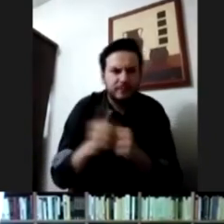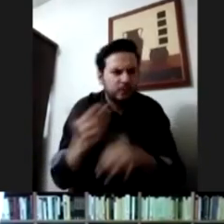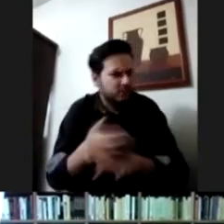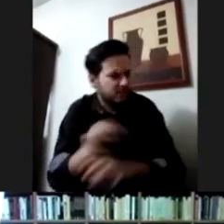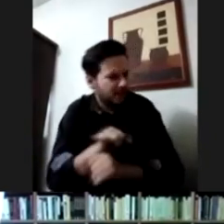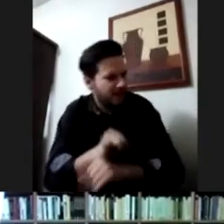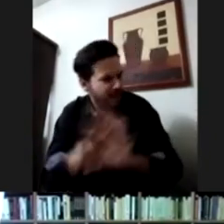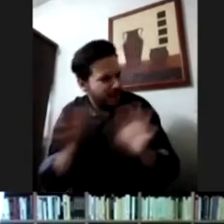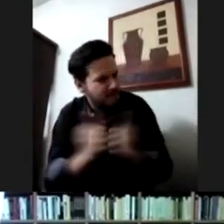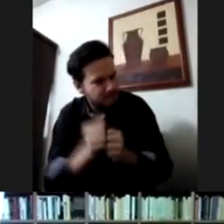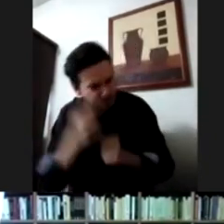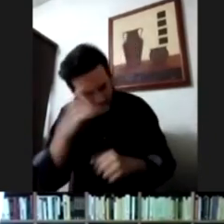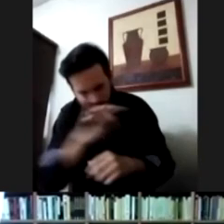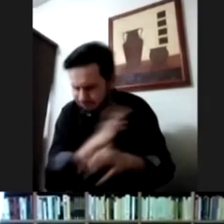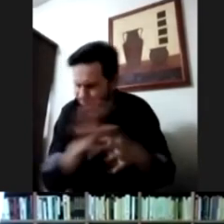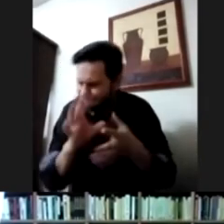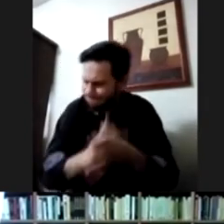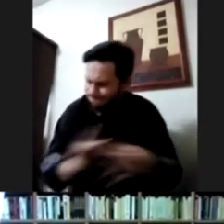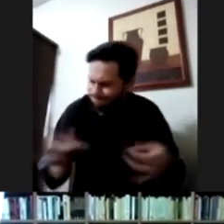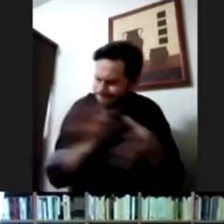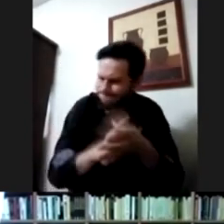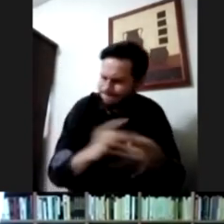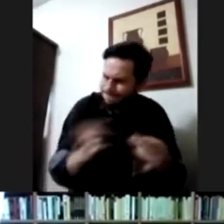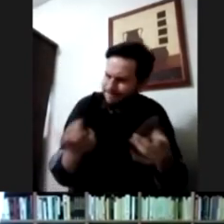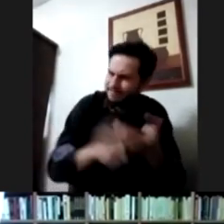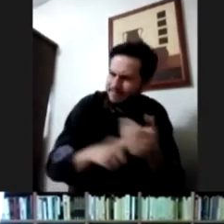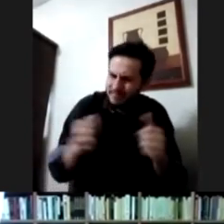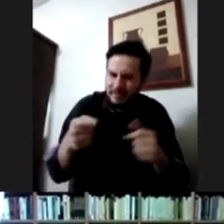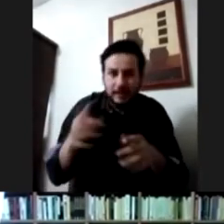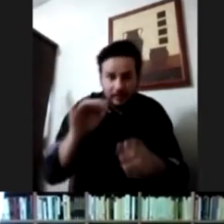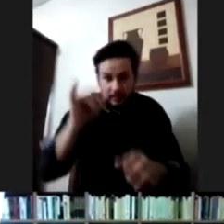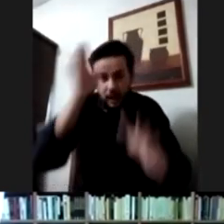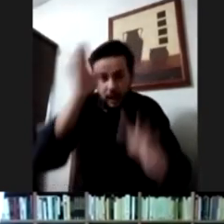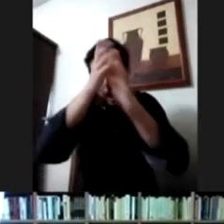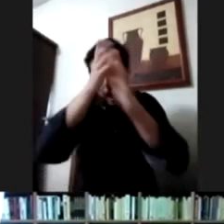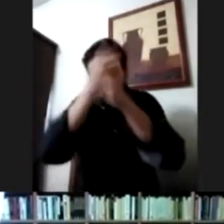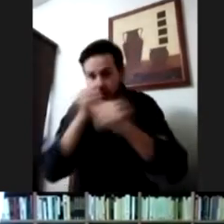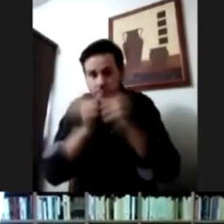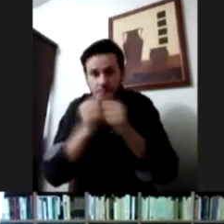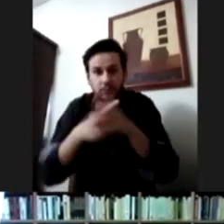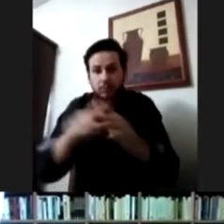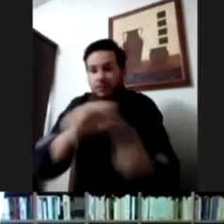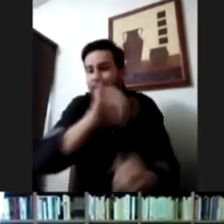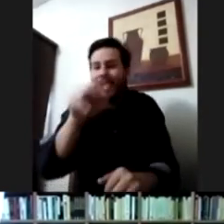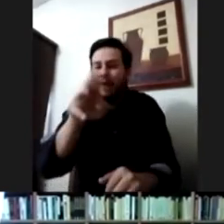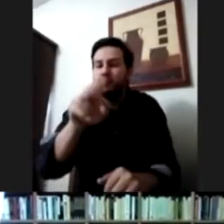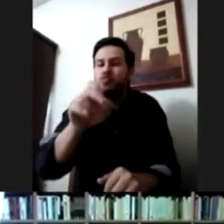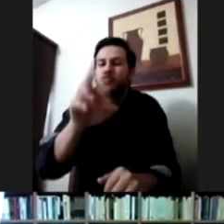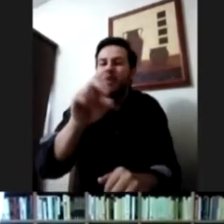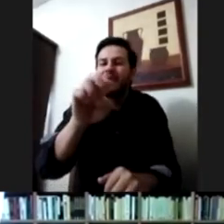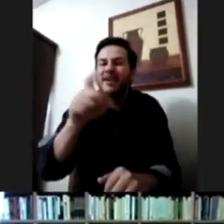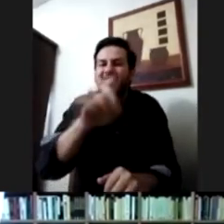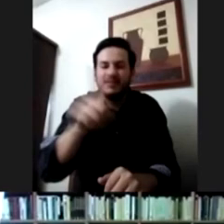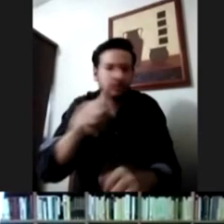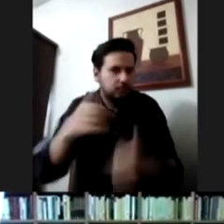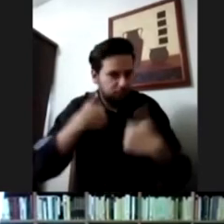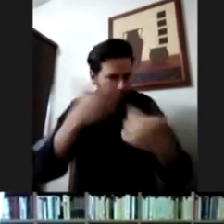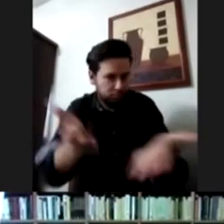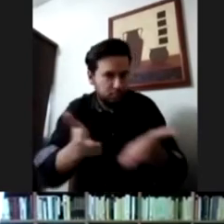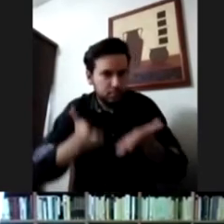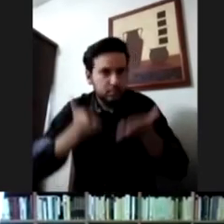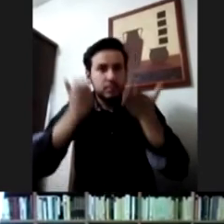clave de abordar en esta sesión. Entonces, si están de acuerdo, podemos empezar con Jesús Rodríguez, a quien le damos la palabra